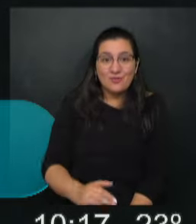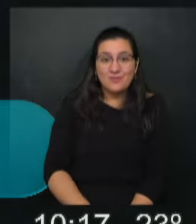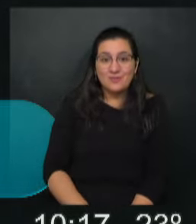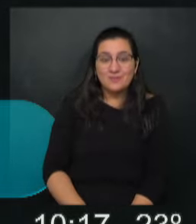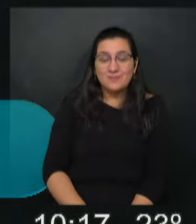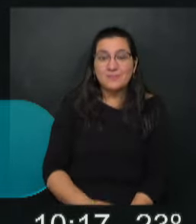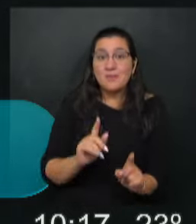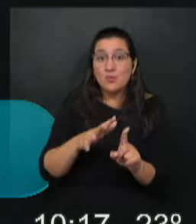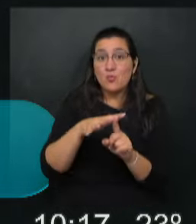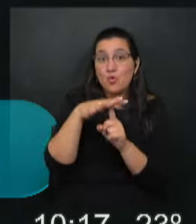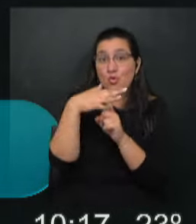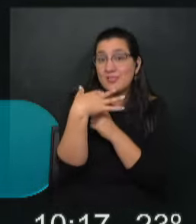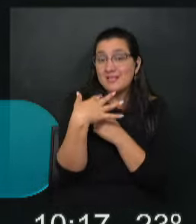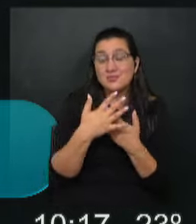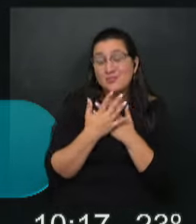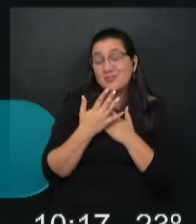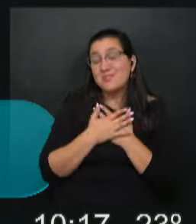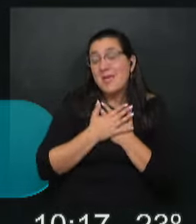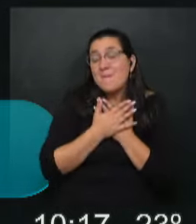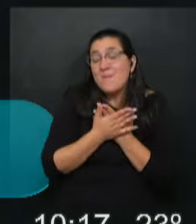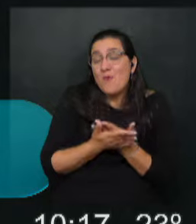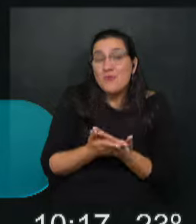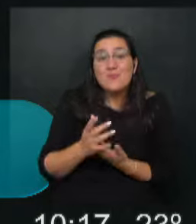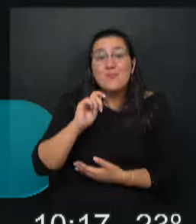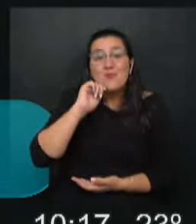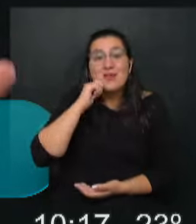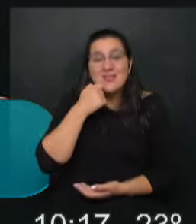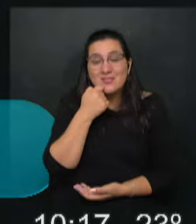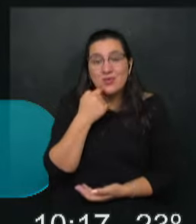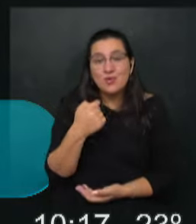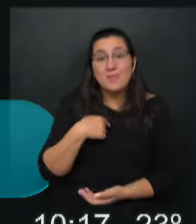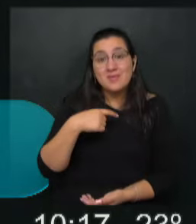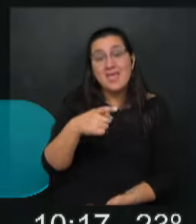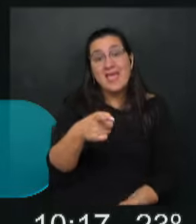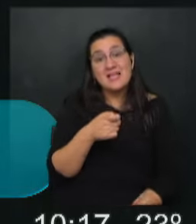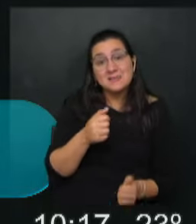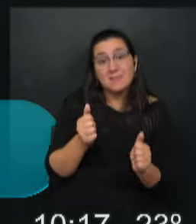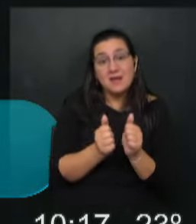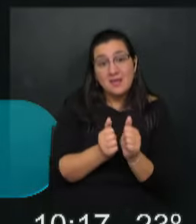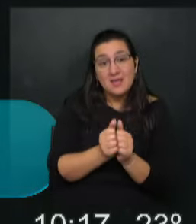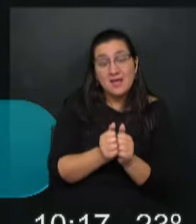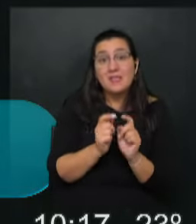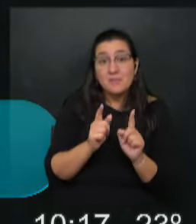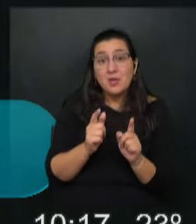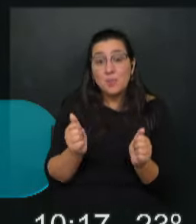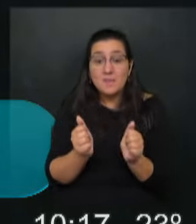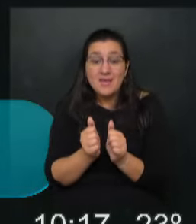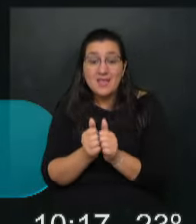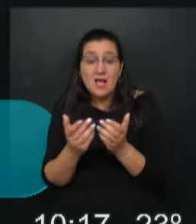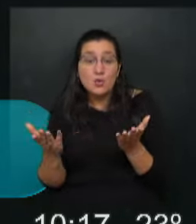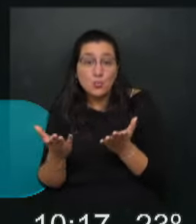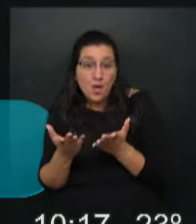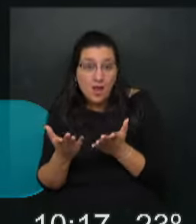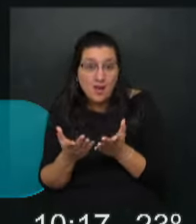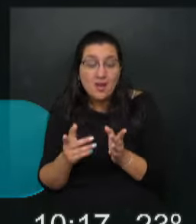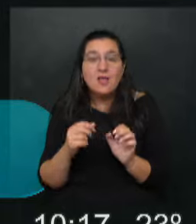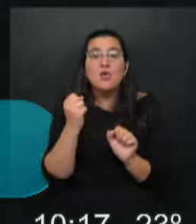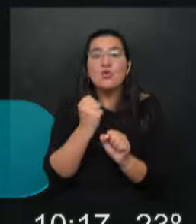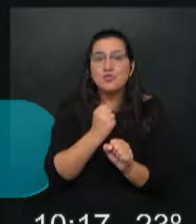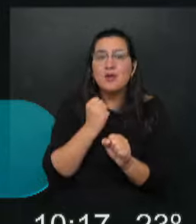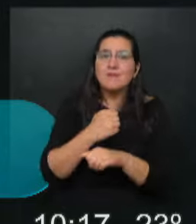con un contexto de amor muy lindo, tanto con mi expareja como con mi pareja actual, con trabajo